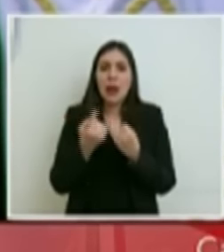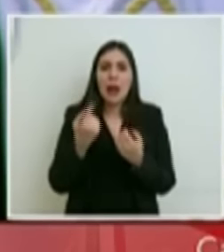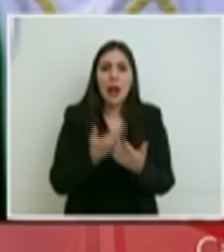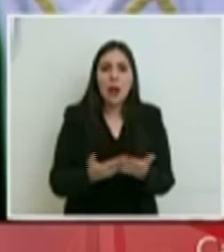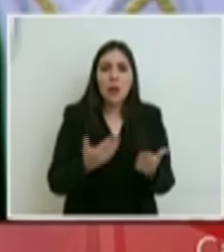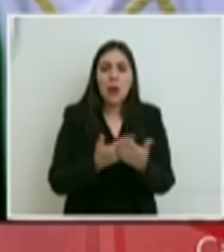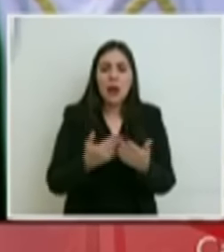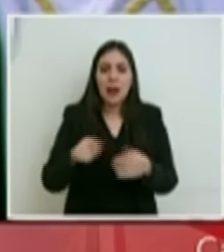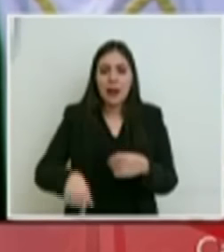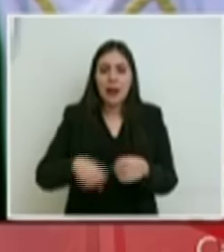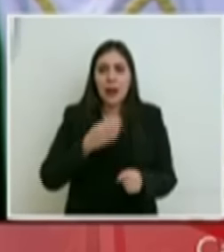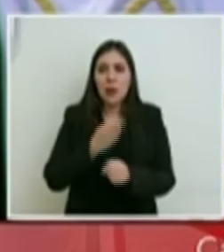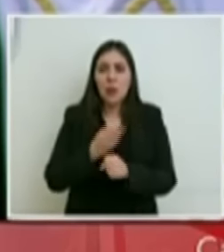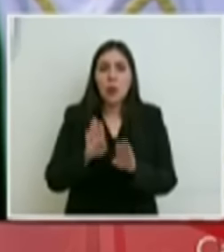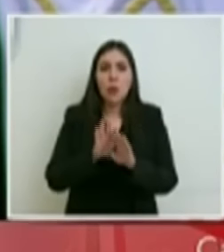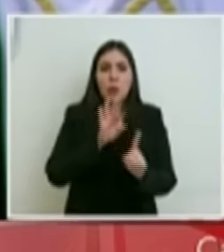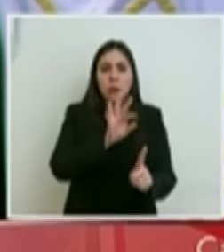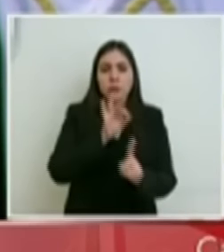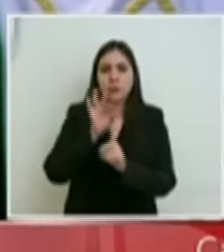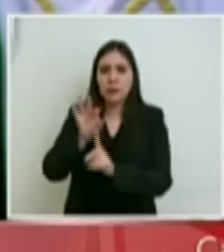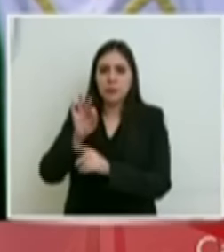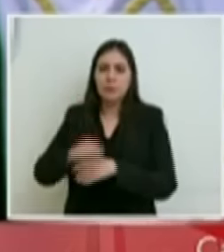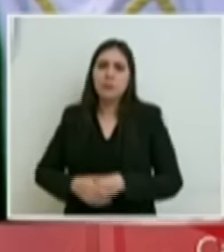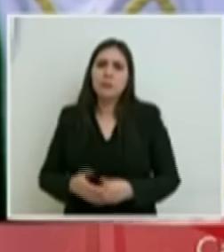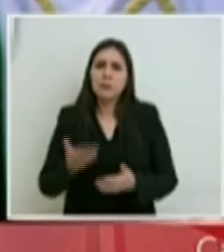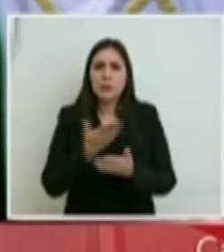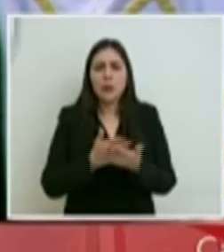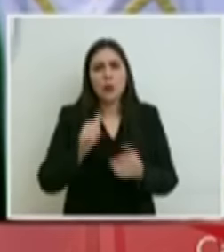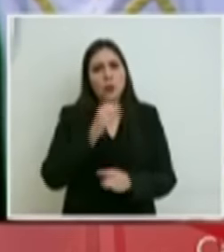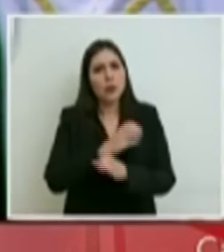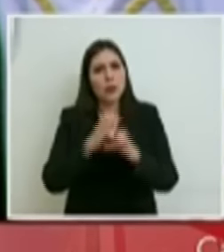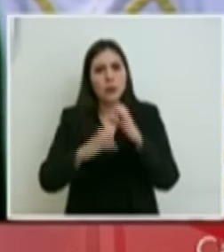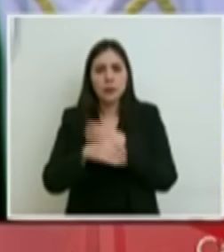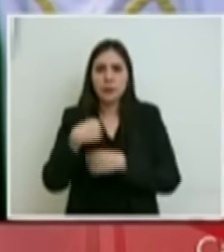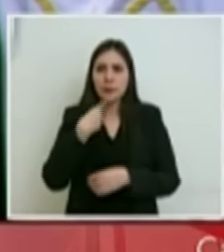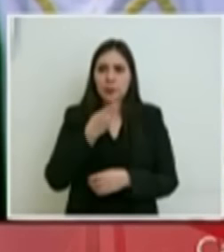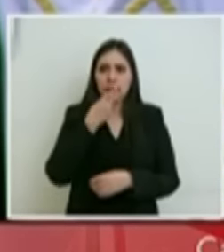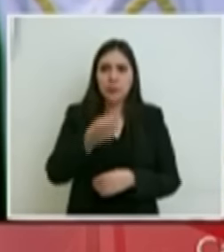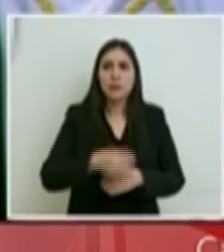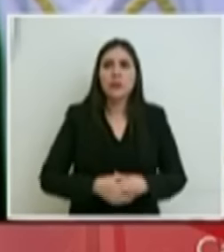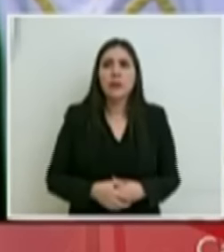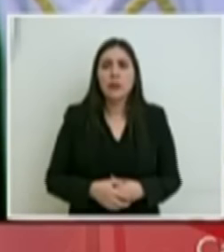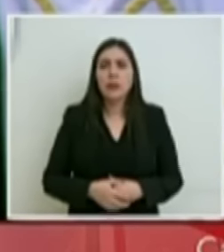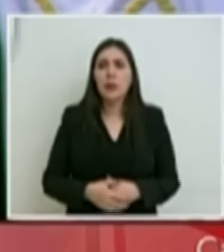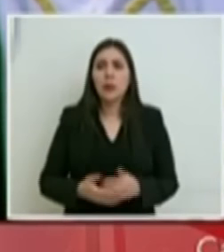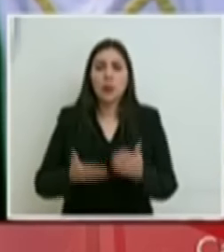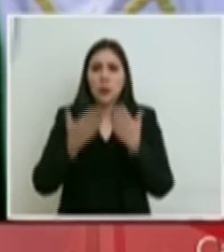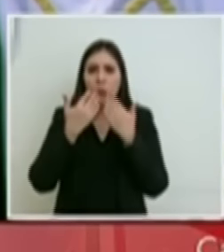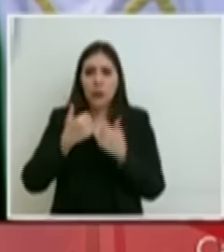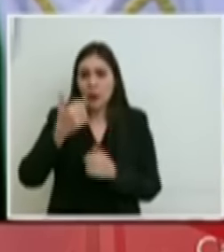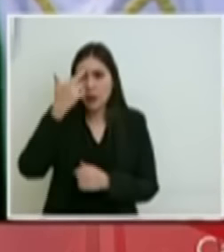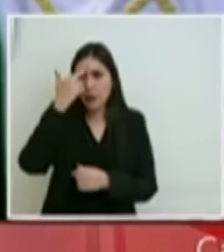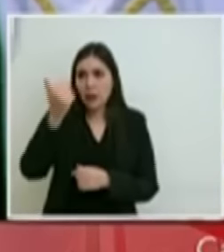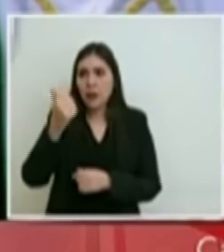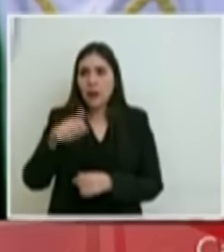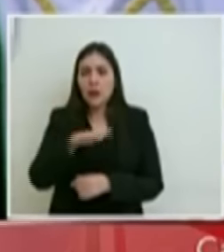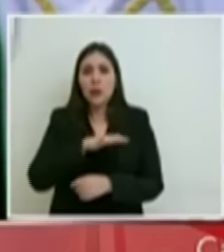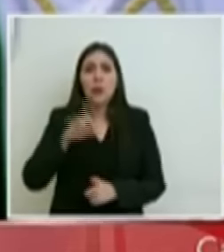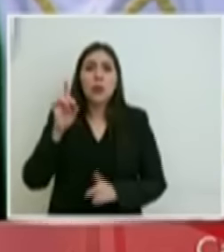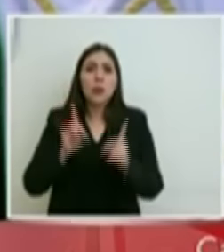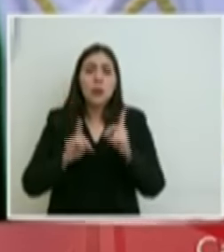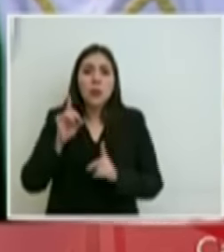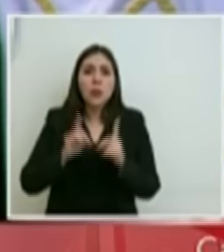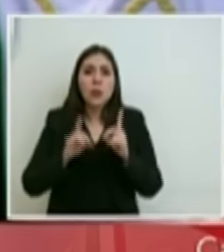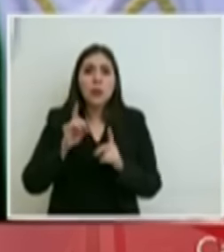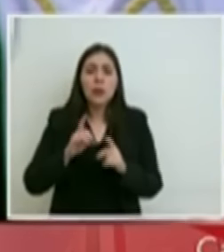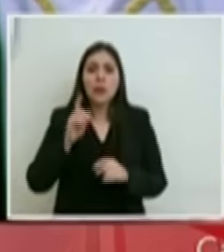en el modelo actual. Agregaré algo más. No hay razón para dudar de la calidad personal y